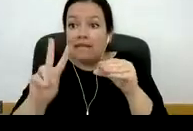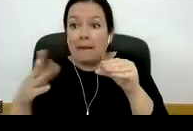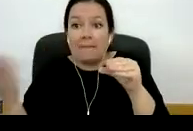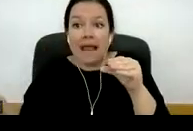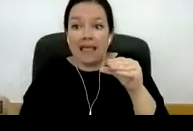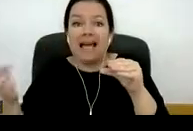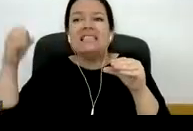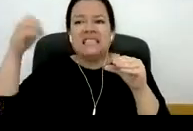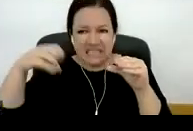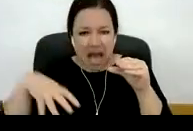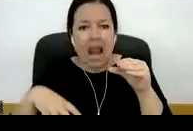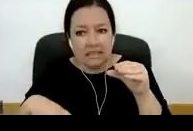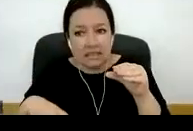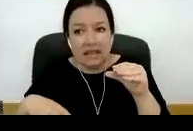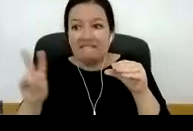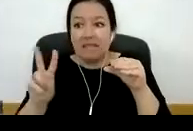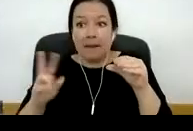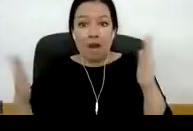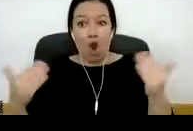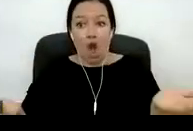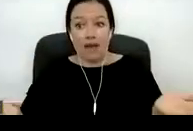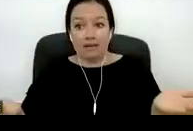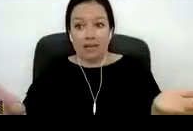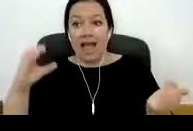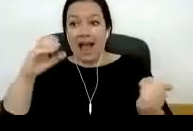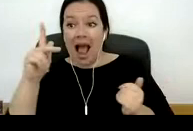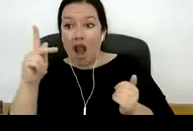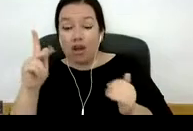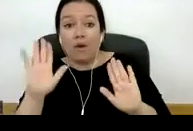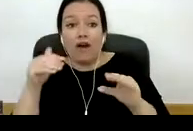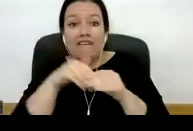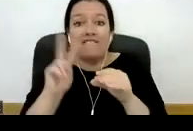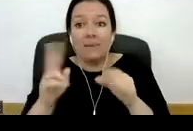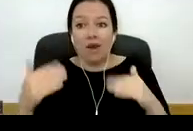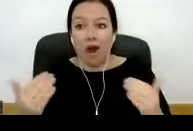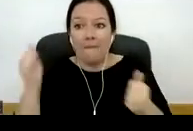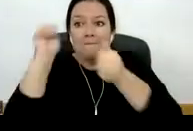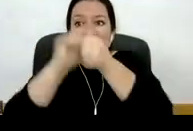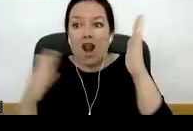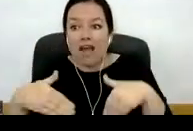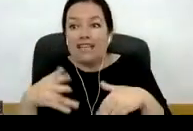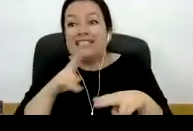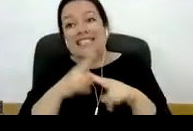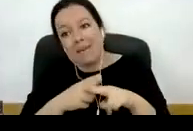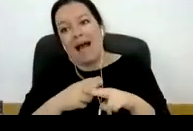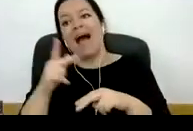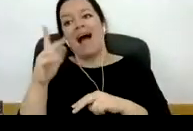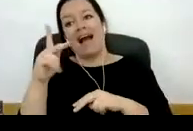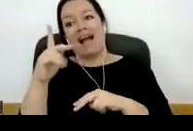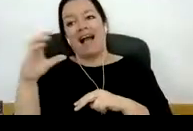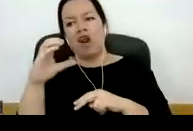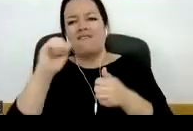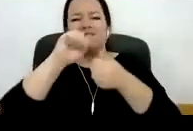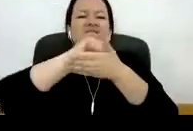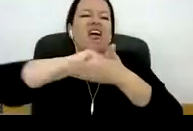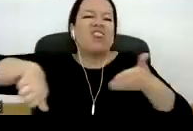sí, pero no entran ni vitaminas ni la mayoría de minerales. Entonces, las calorías vacías es importante que las